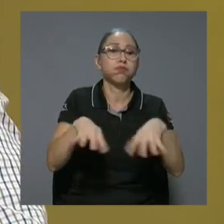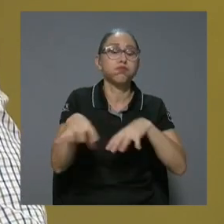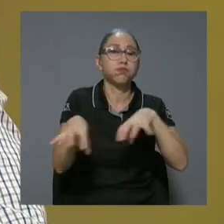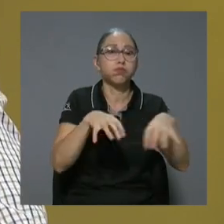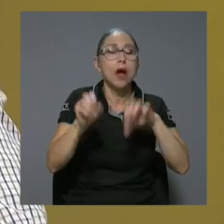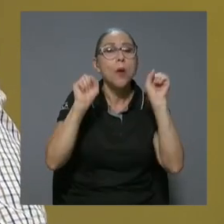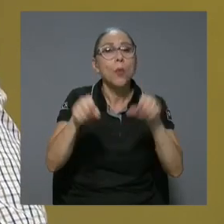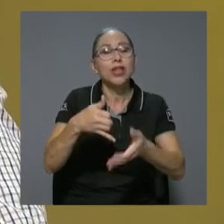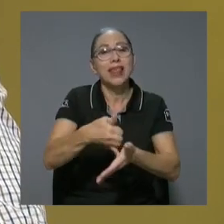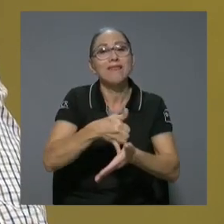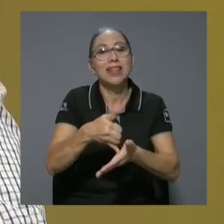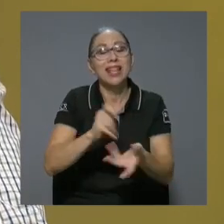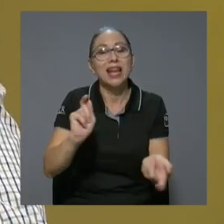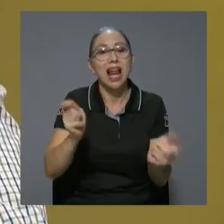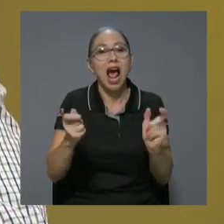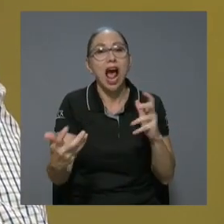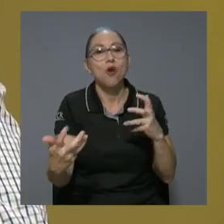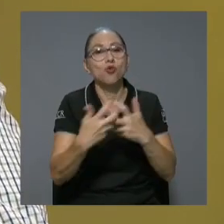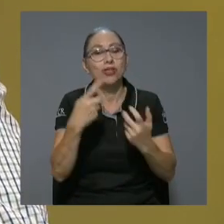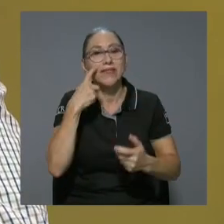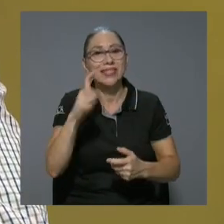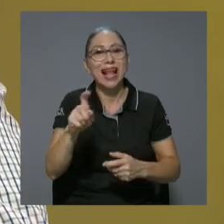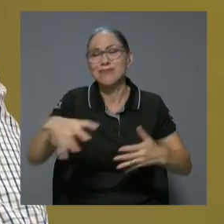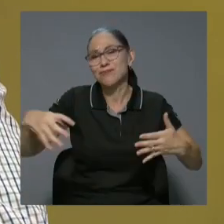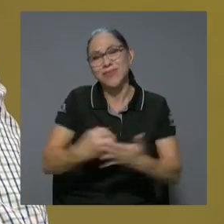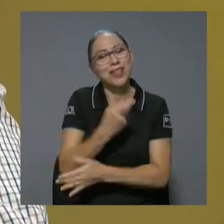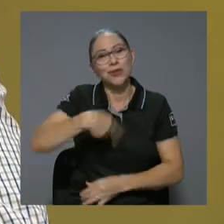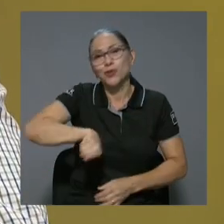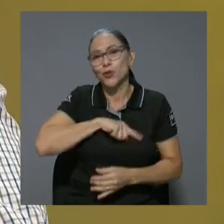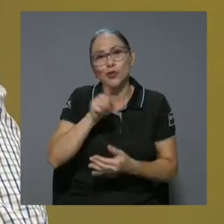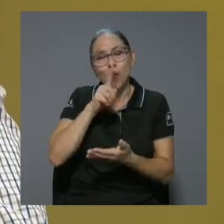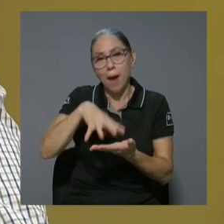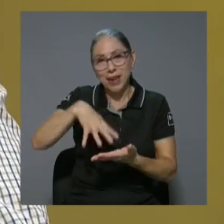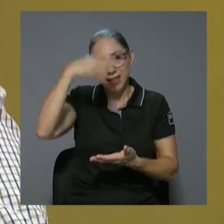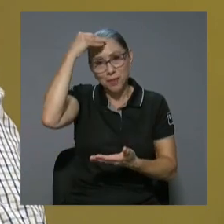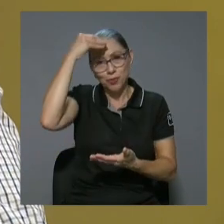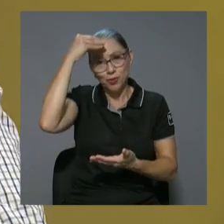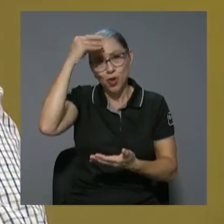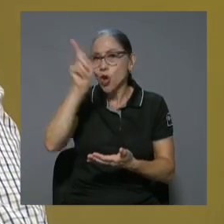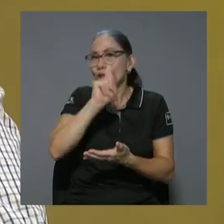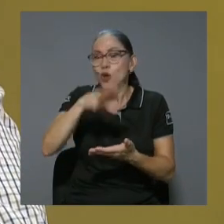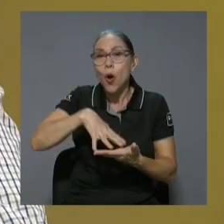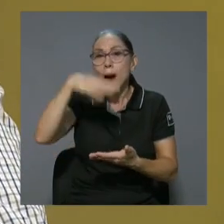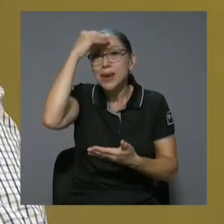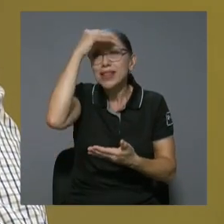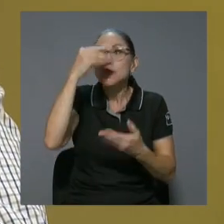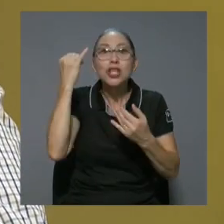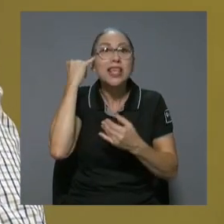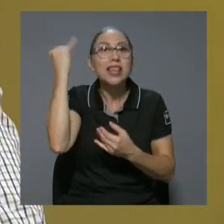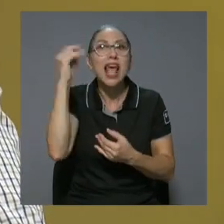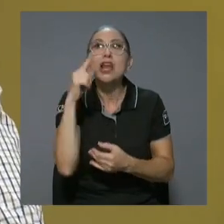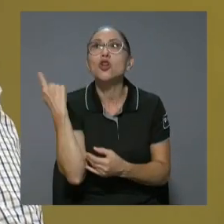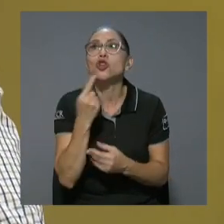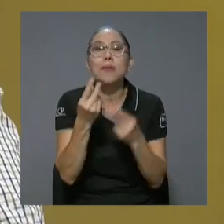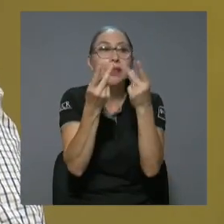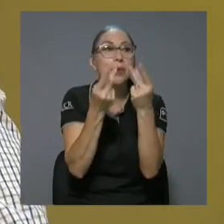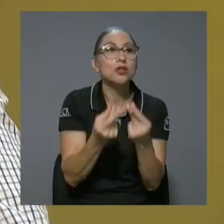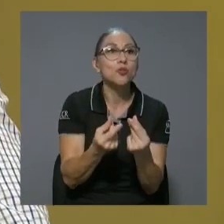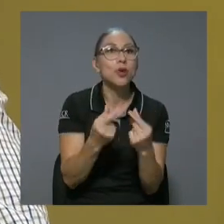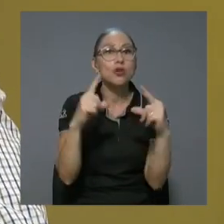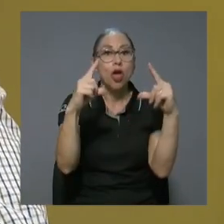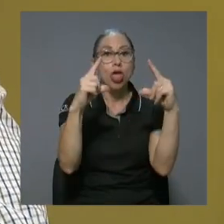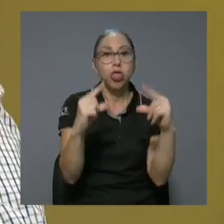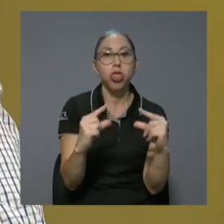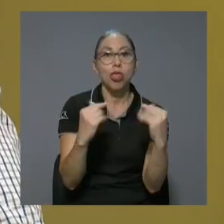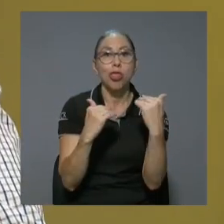fiscal. Desgraciadamente no aprendemos, ¿verdad? Es decir, no aprendemos que la idea no es reducir presupuestos simplemente por tener un buen número respecto